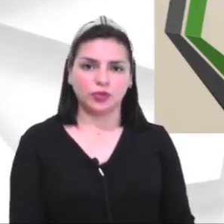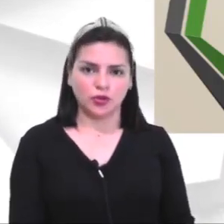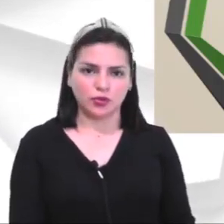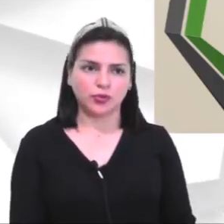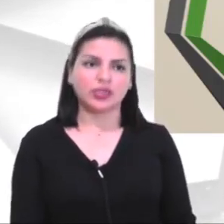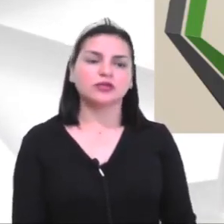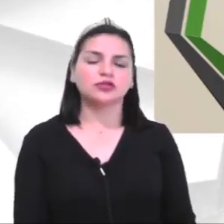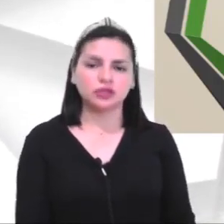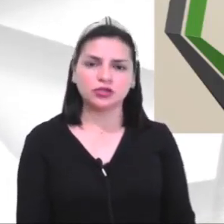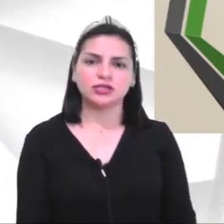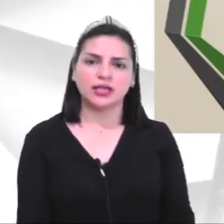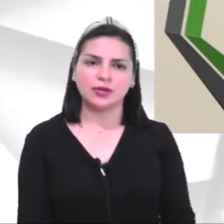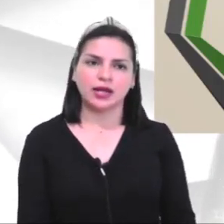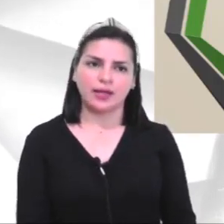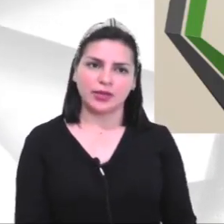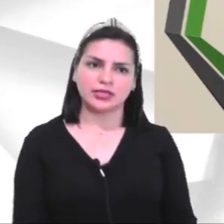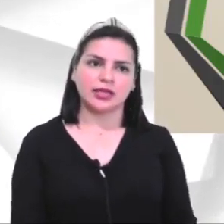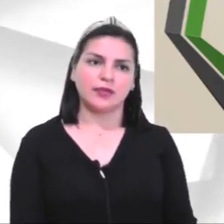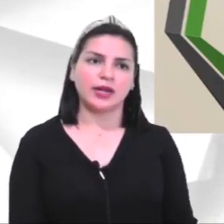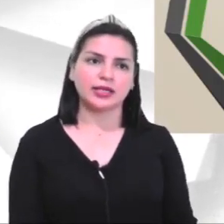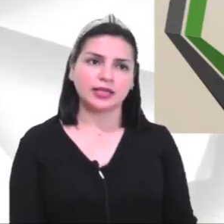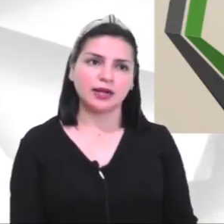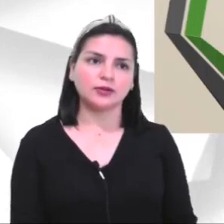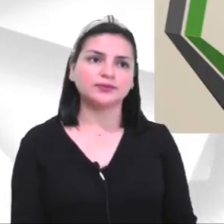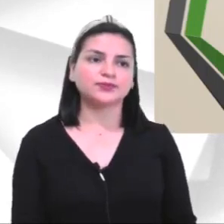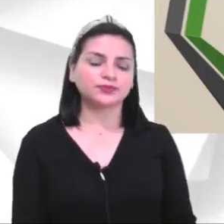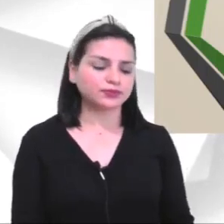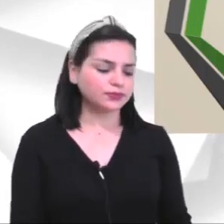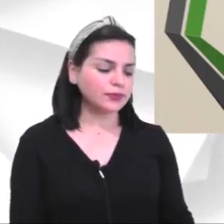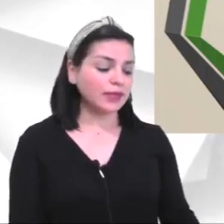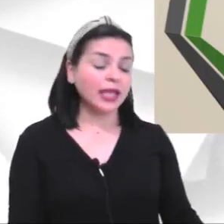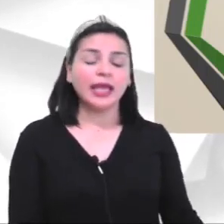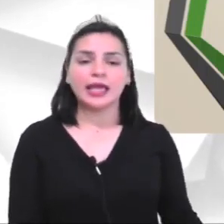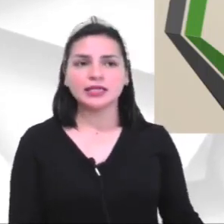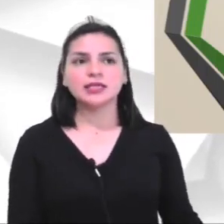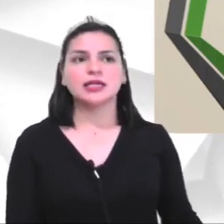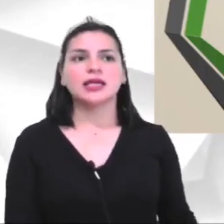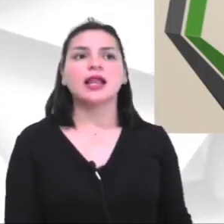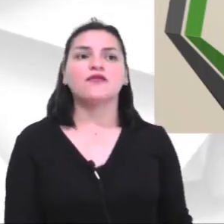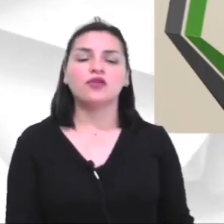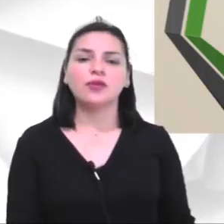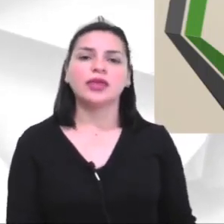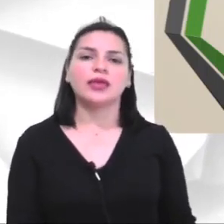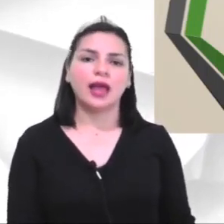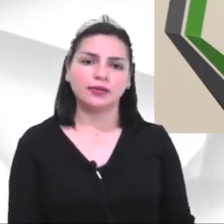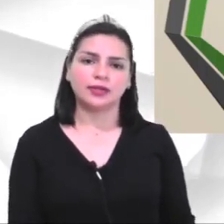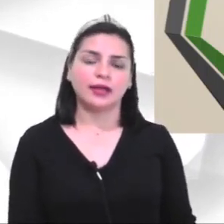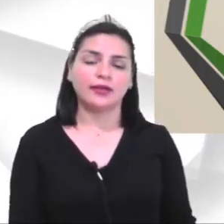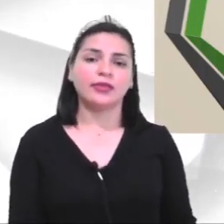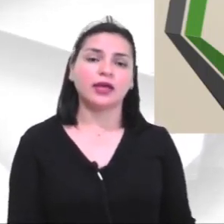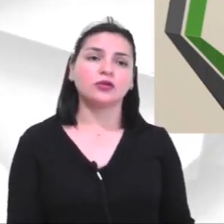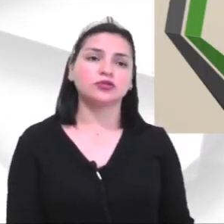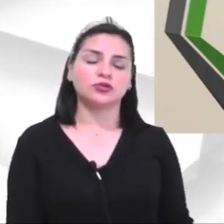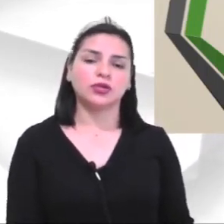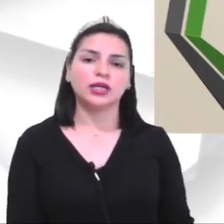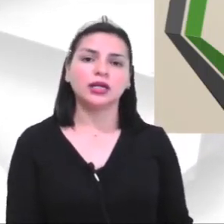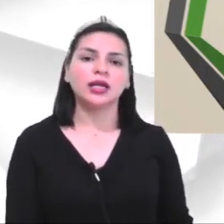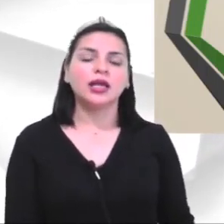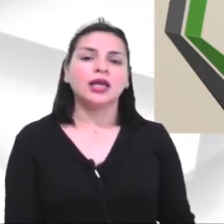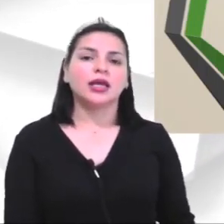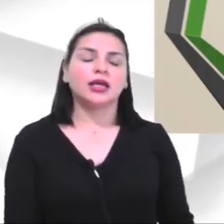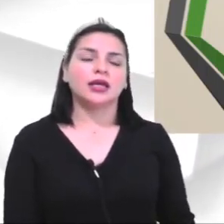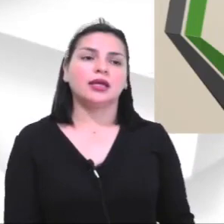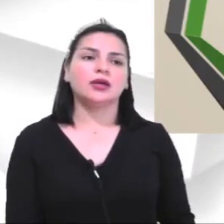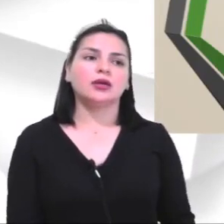mérito propio, porque nosotros tenemos la capacidad para hacerlo. Esta sería la forma ideal, ¿verdad?, de construir